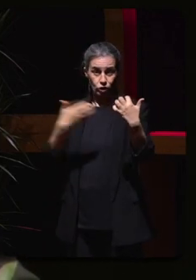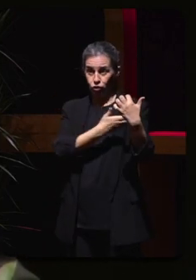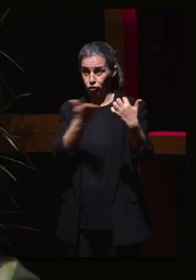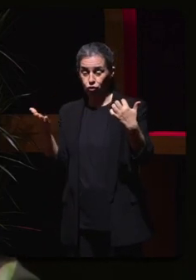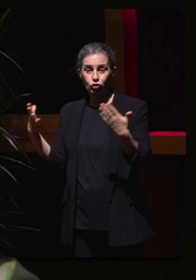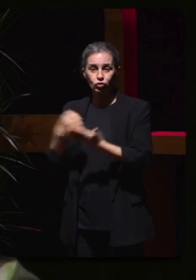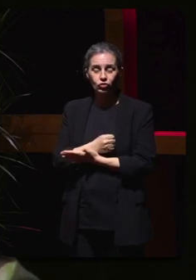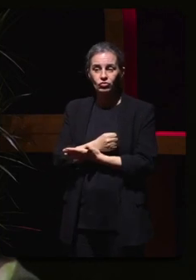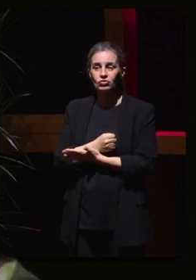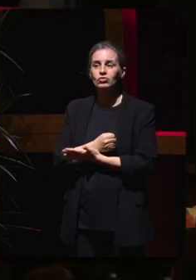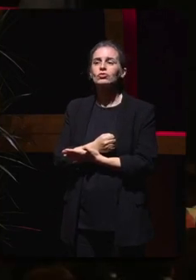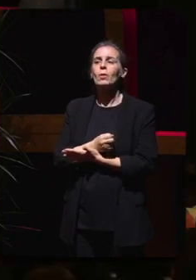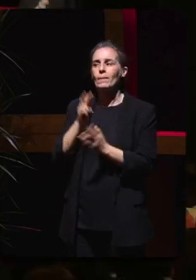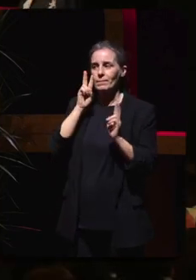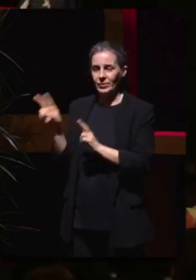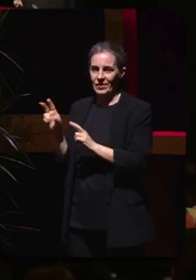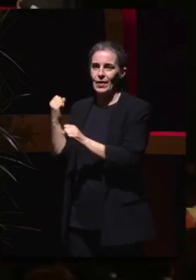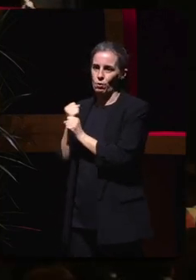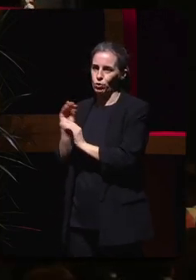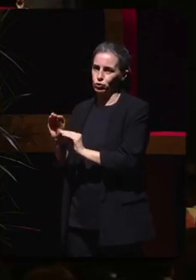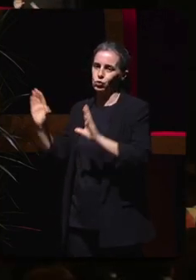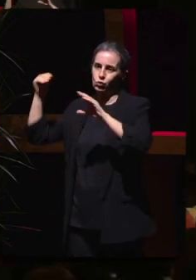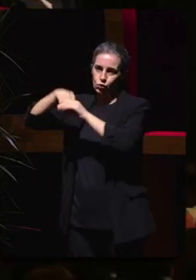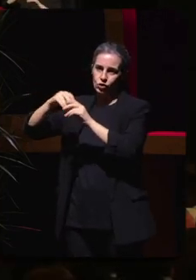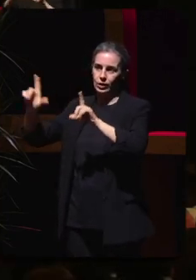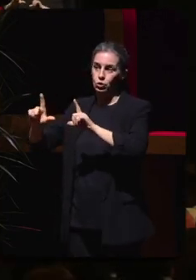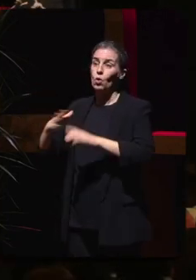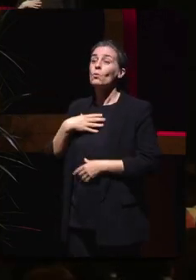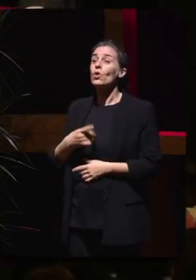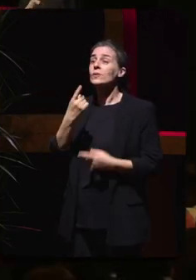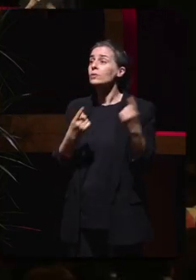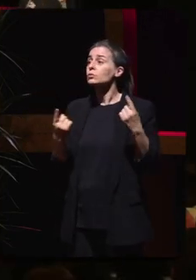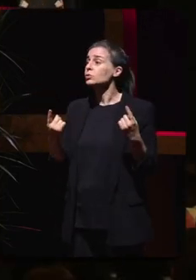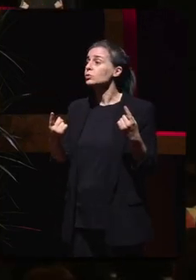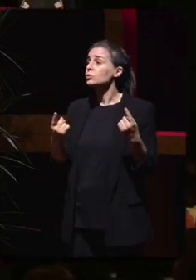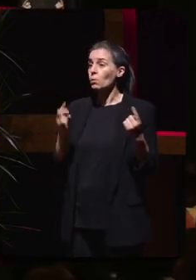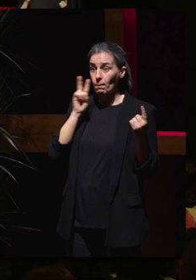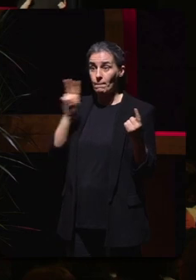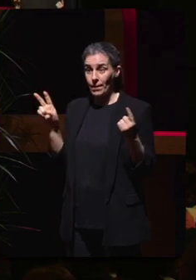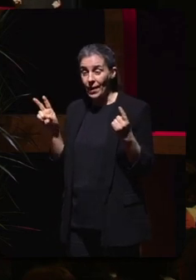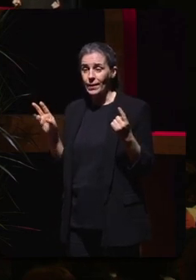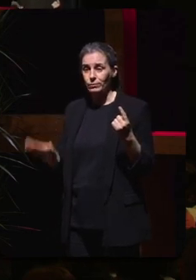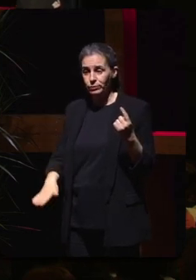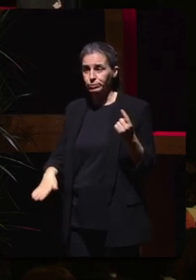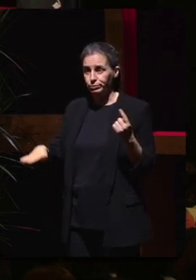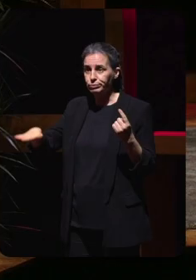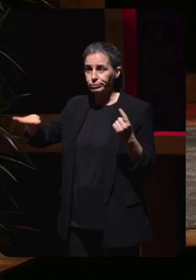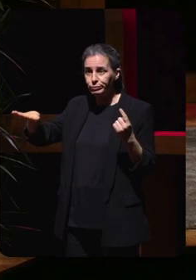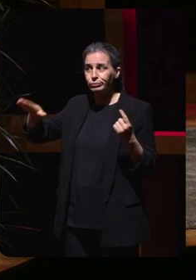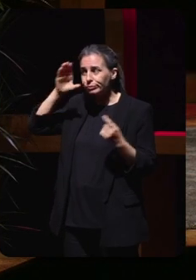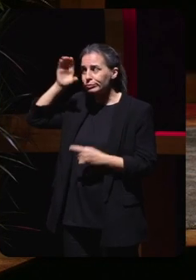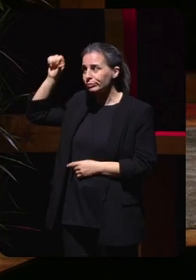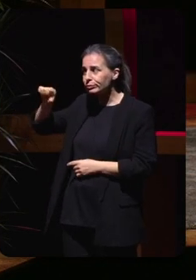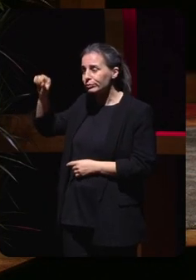habéis visto el trabajo de Rosa en televisión, ¿no? Por favor, ¿podéis levantar la mano cuántos y cuántas habéis crecido viendo